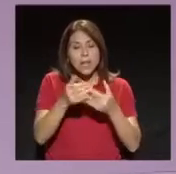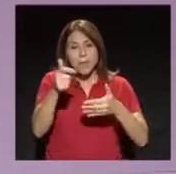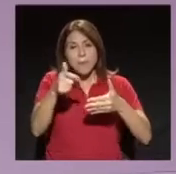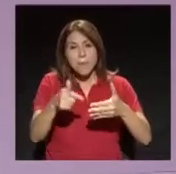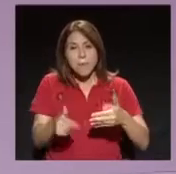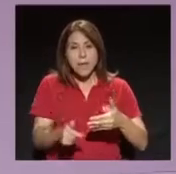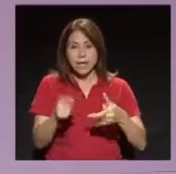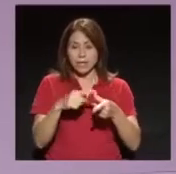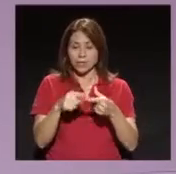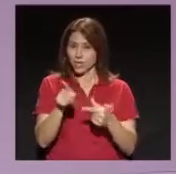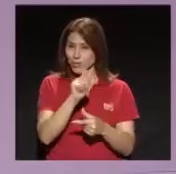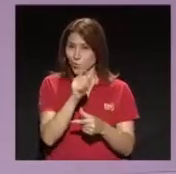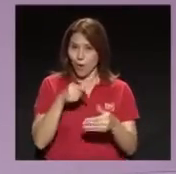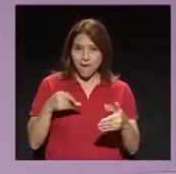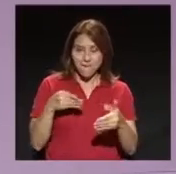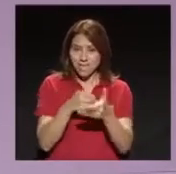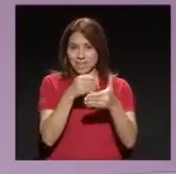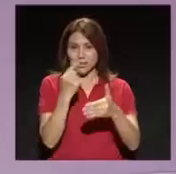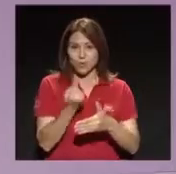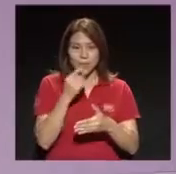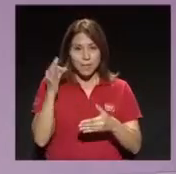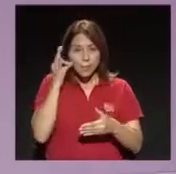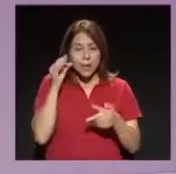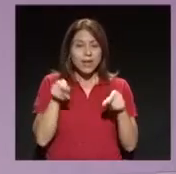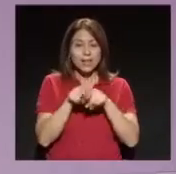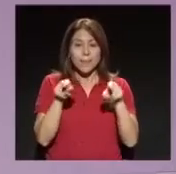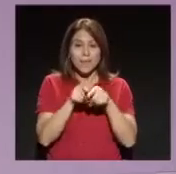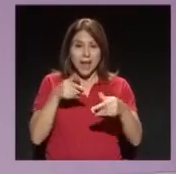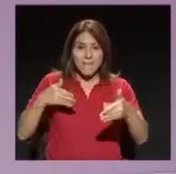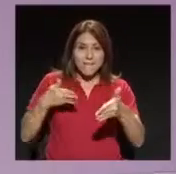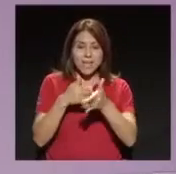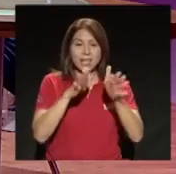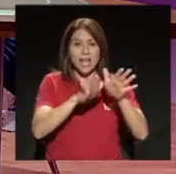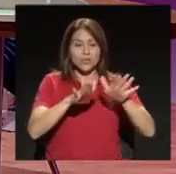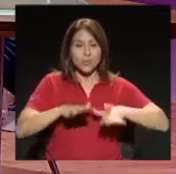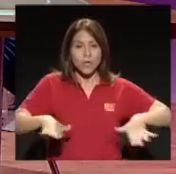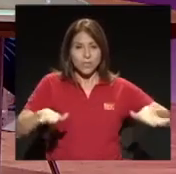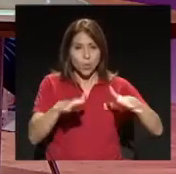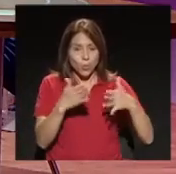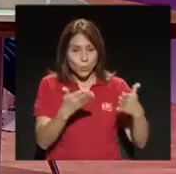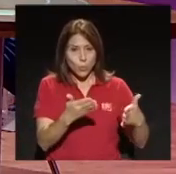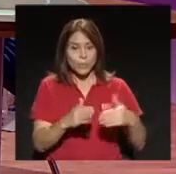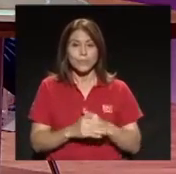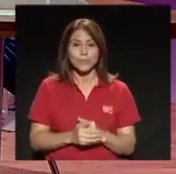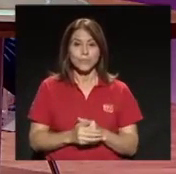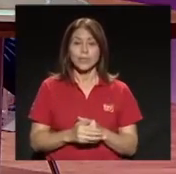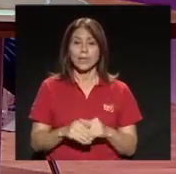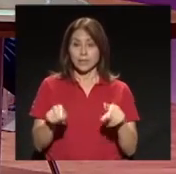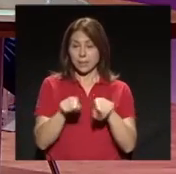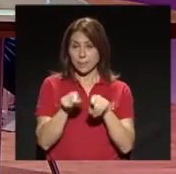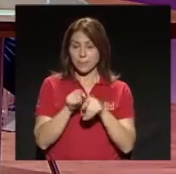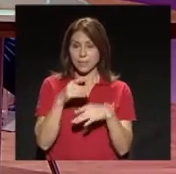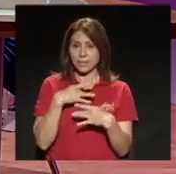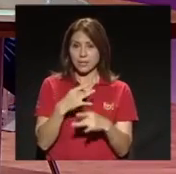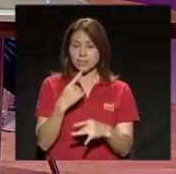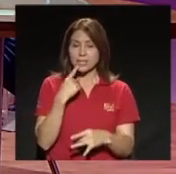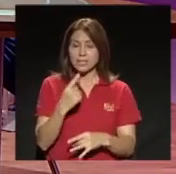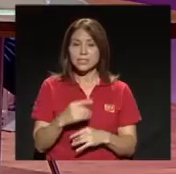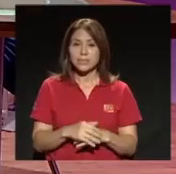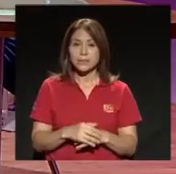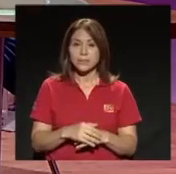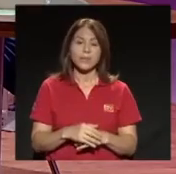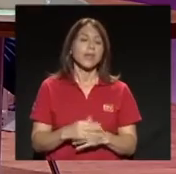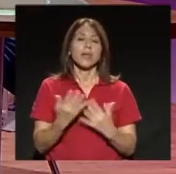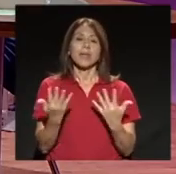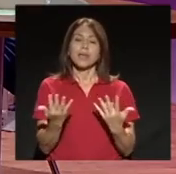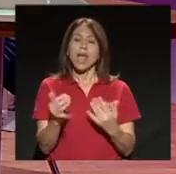a la mujer, sino también a su entorno. Sí, tal vez es interesante también decir que